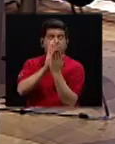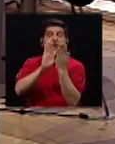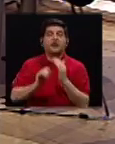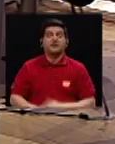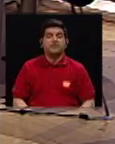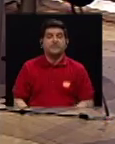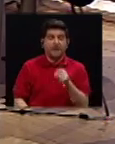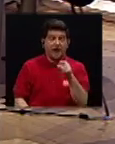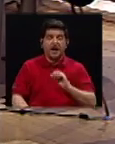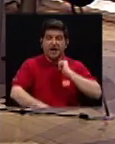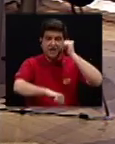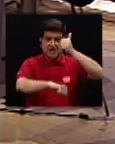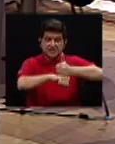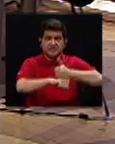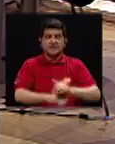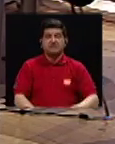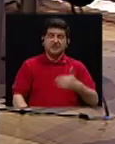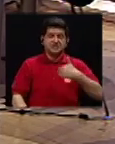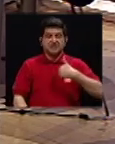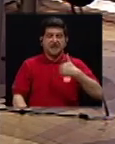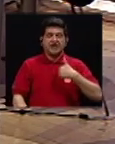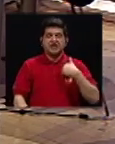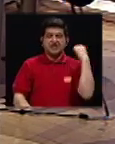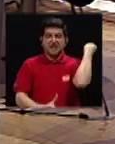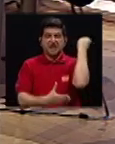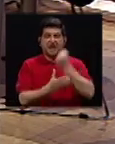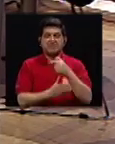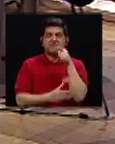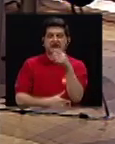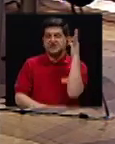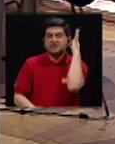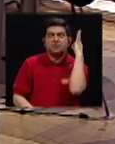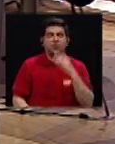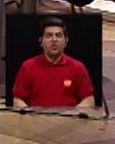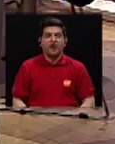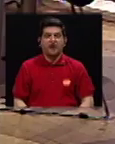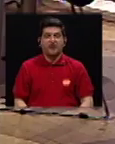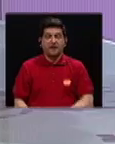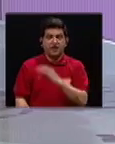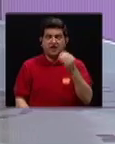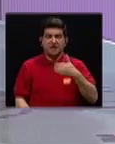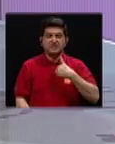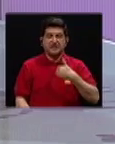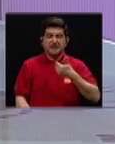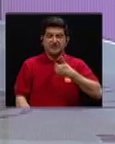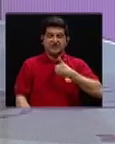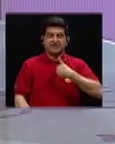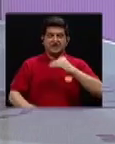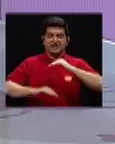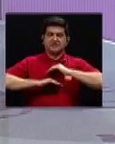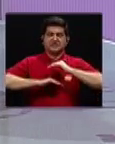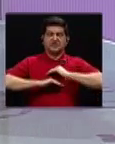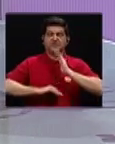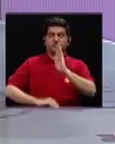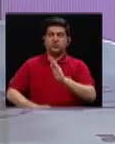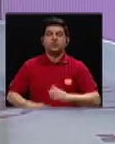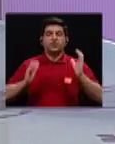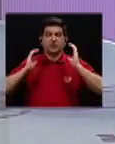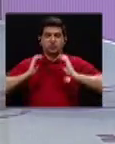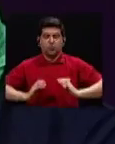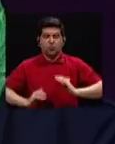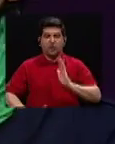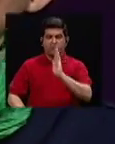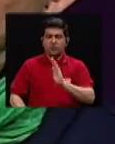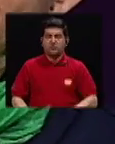determina como el que tiene que matar a es a esa mujer y se tiene que gratificar de su cuerpo de su sexo de su sexualidad y de su